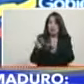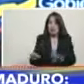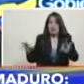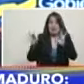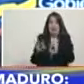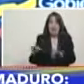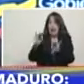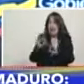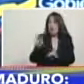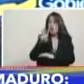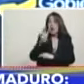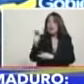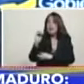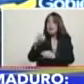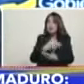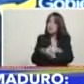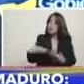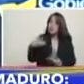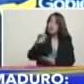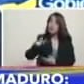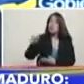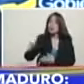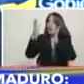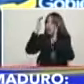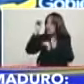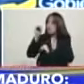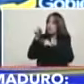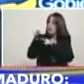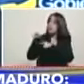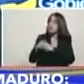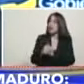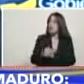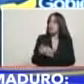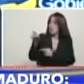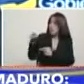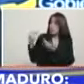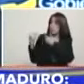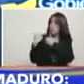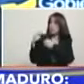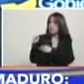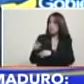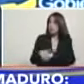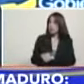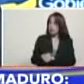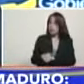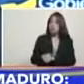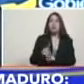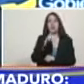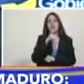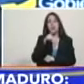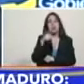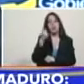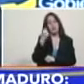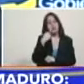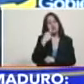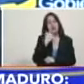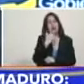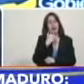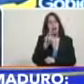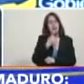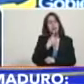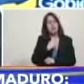huérfanos, 40 millones. Atiéndalo. Yo me preguntaba ayer, alguien me comentaba